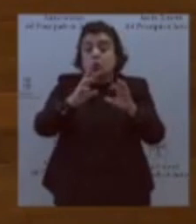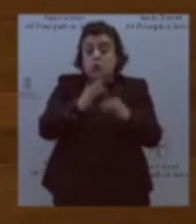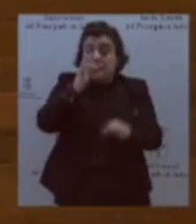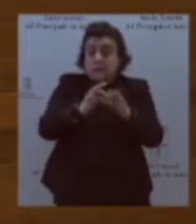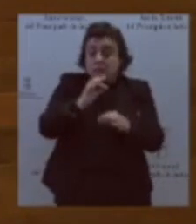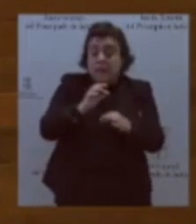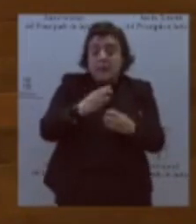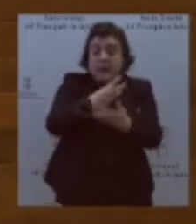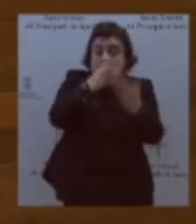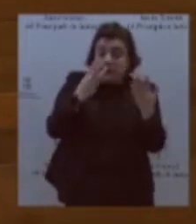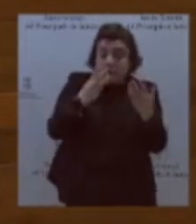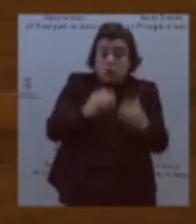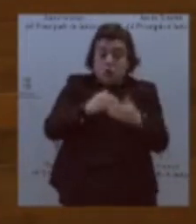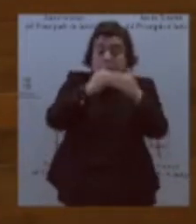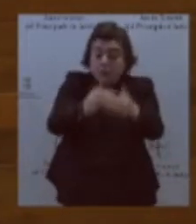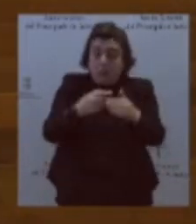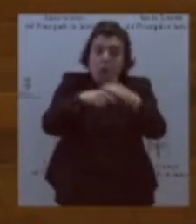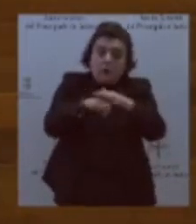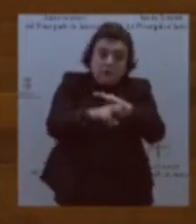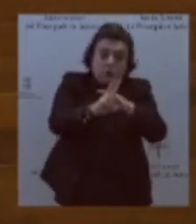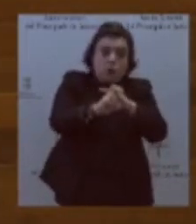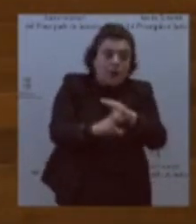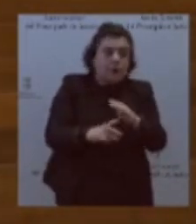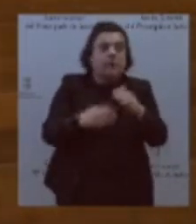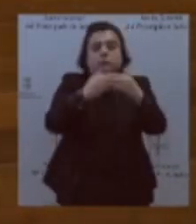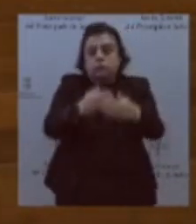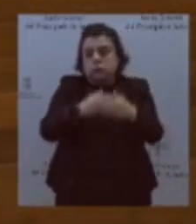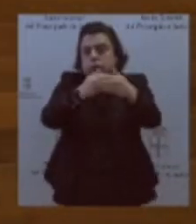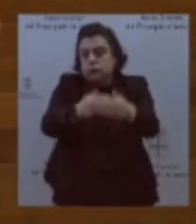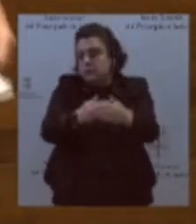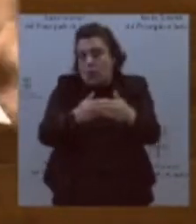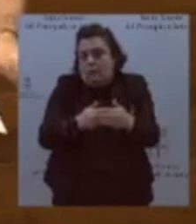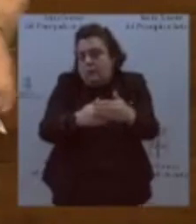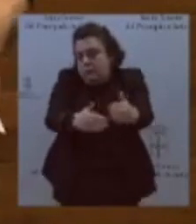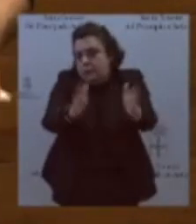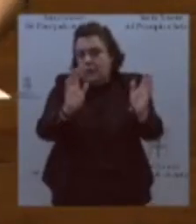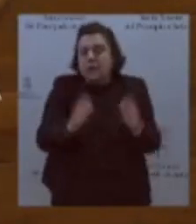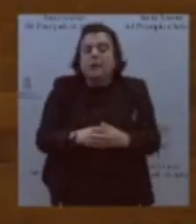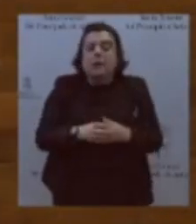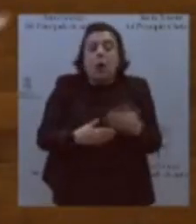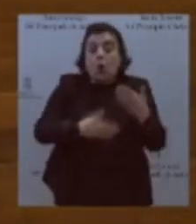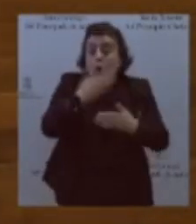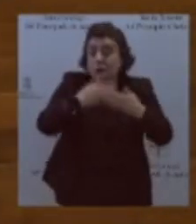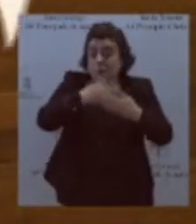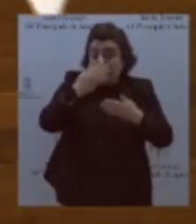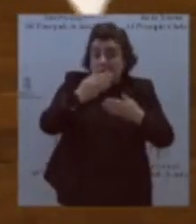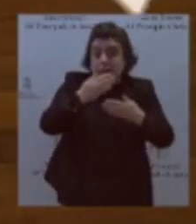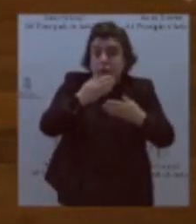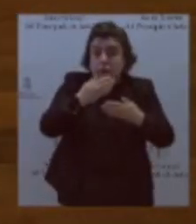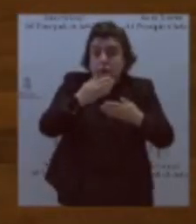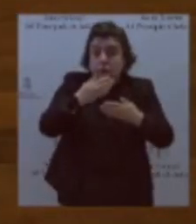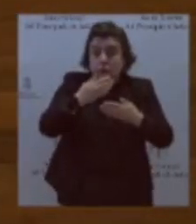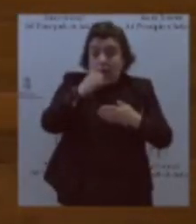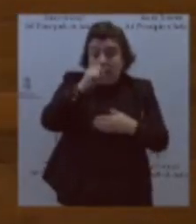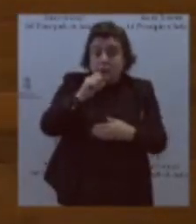que vuelve a retrasar la obra, esto es eterno. Ya los periódicos en 2021 hacían hasta bromas, ¿no? Hablaban de